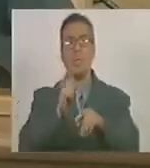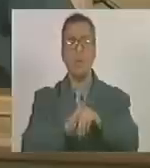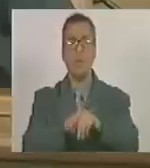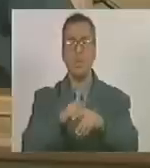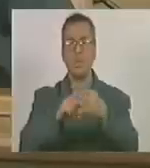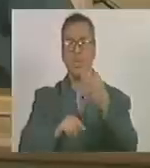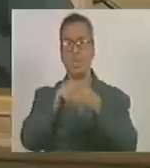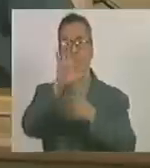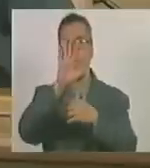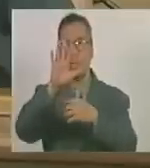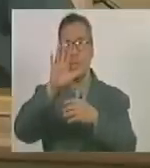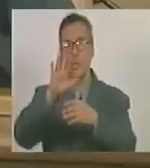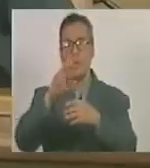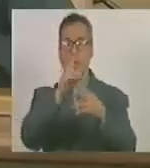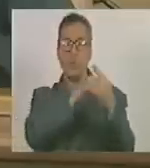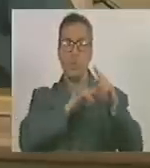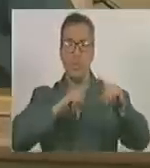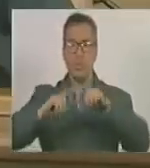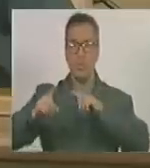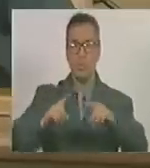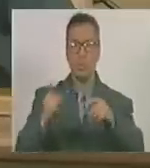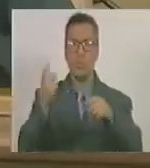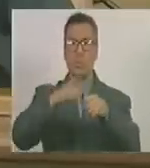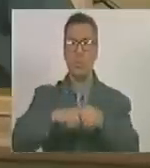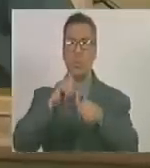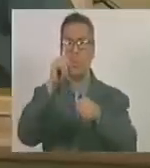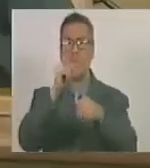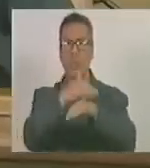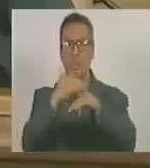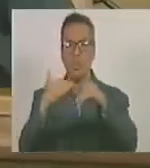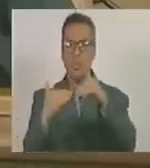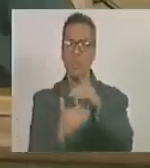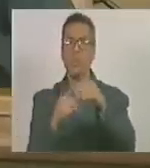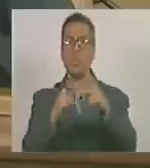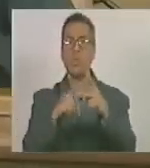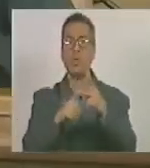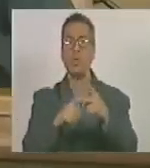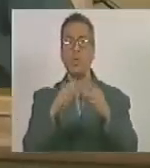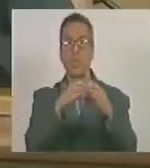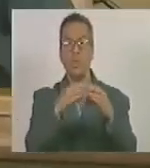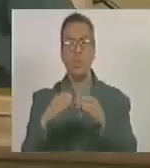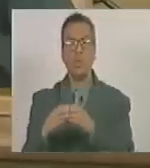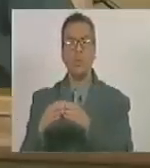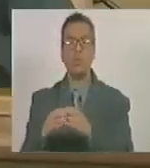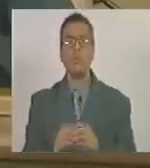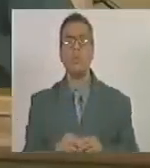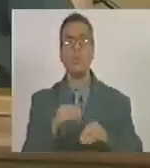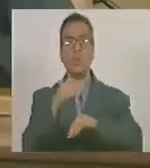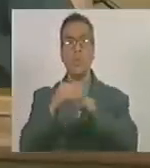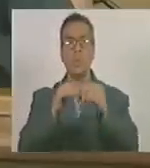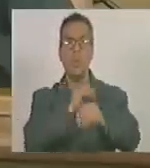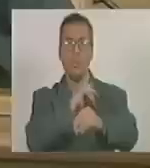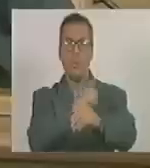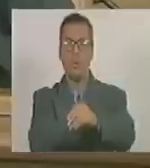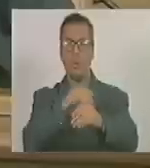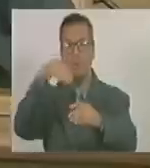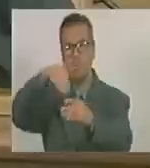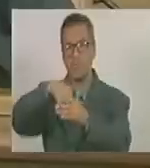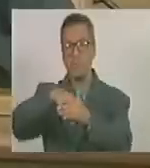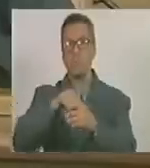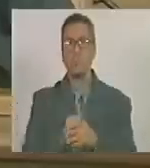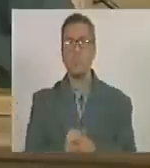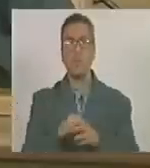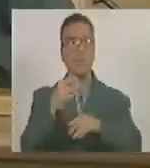rectores electorales, a los cuales se integra un rector suplente en los órganos subordinados del Poder Electoral,